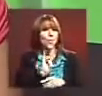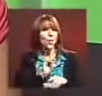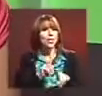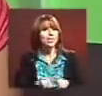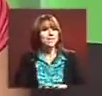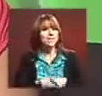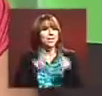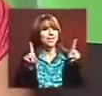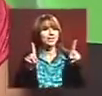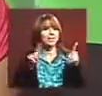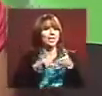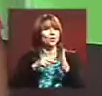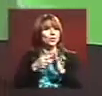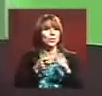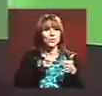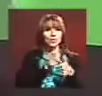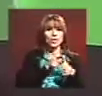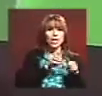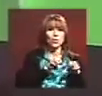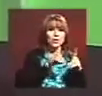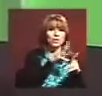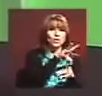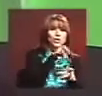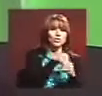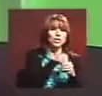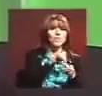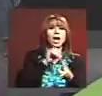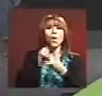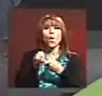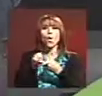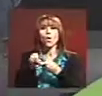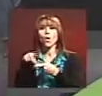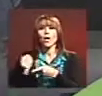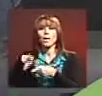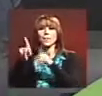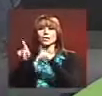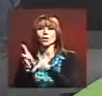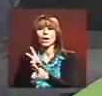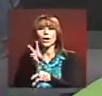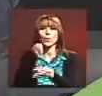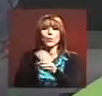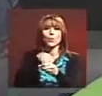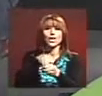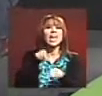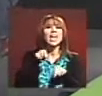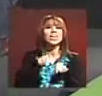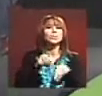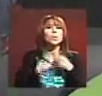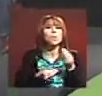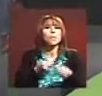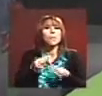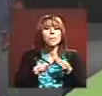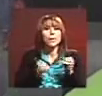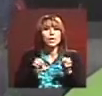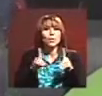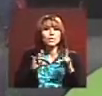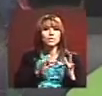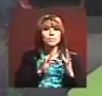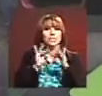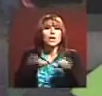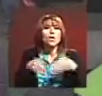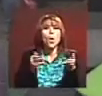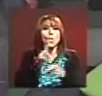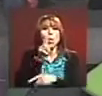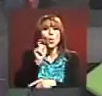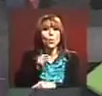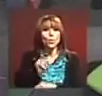¿verdad?, de educación inclusiva o más bien de insertar a la persona. ¿Cómo se maneja esto en educación especial? Bueno, en realidad